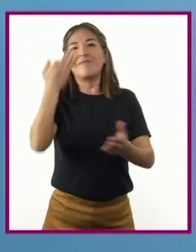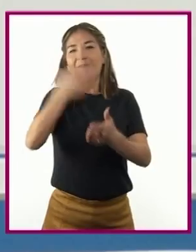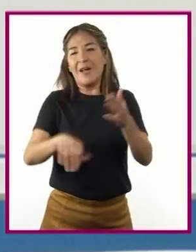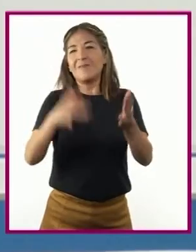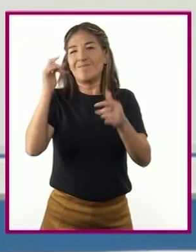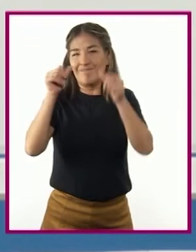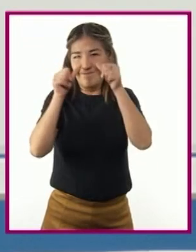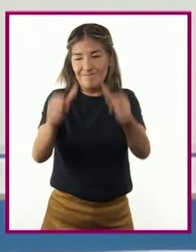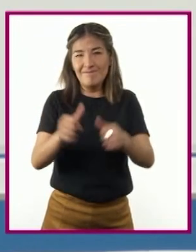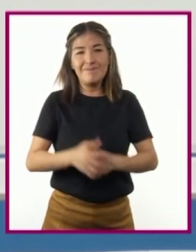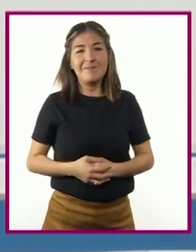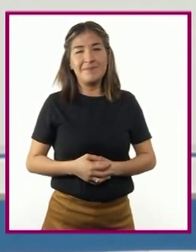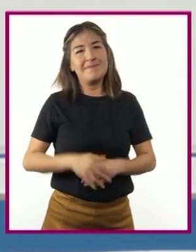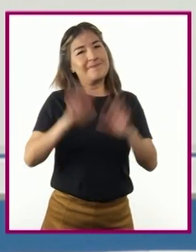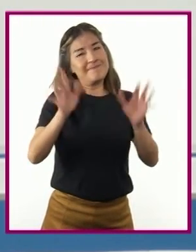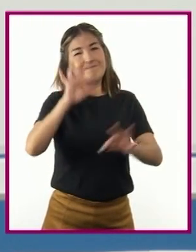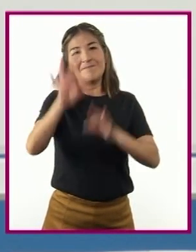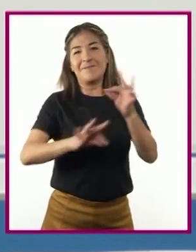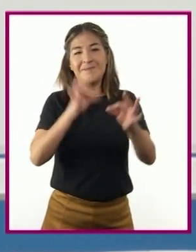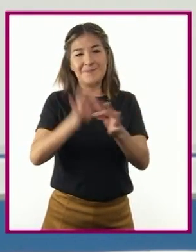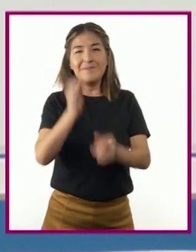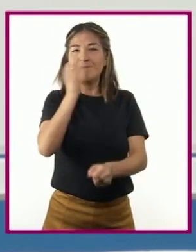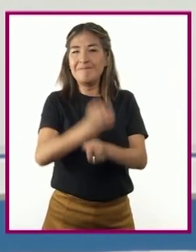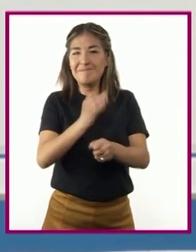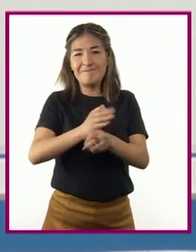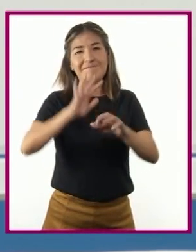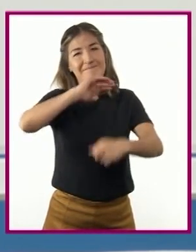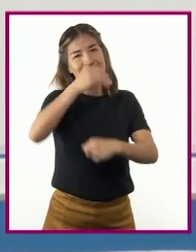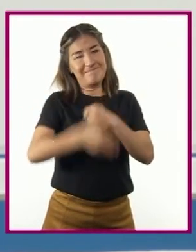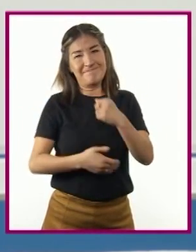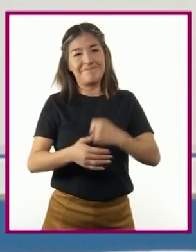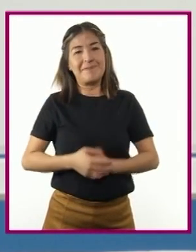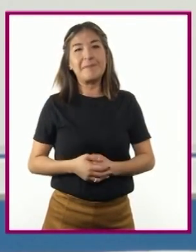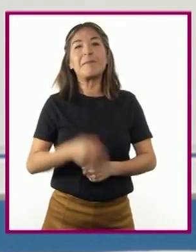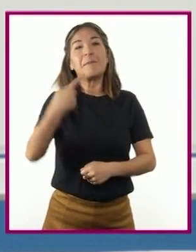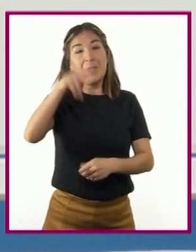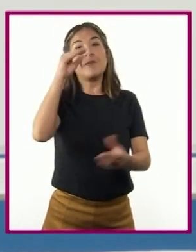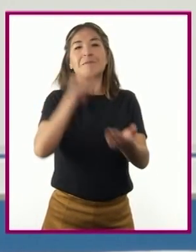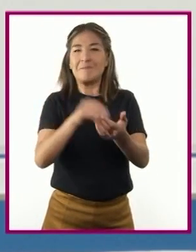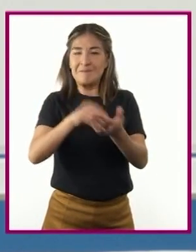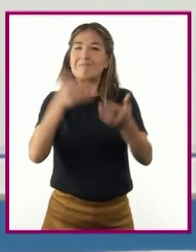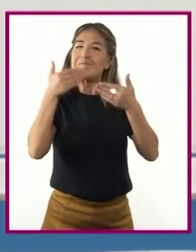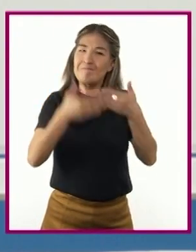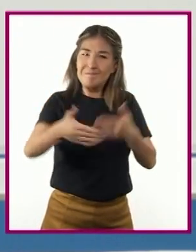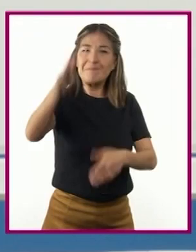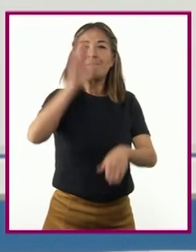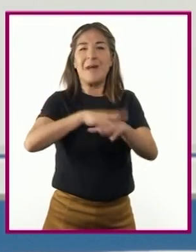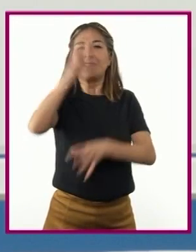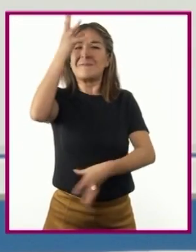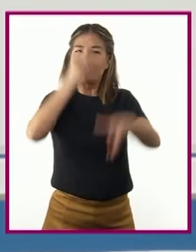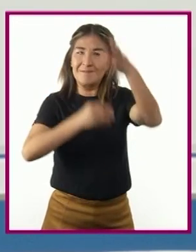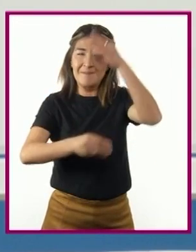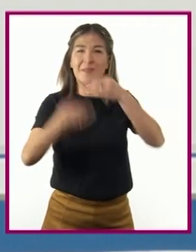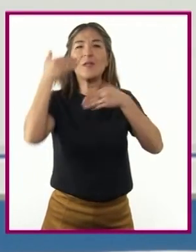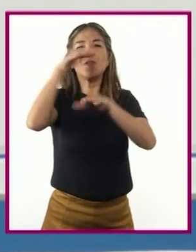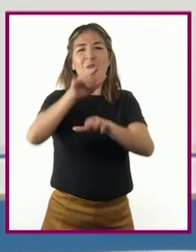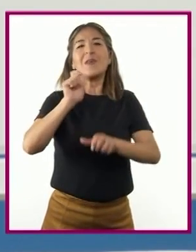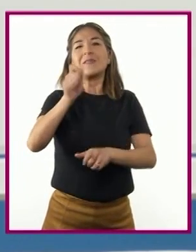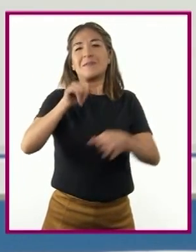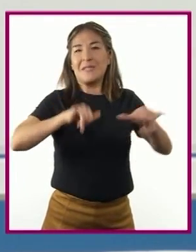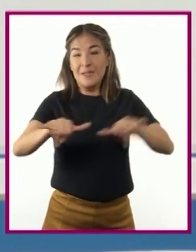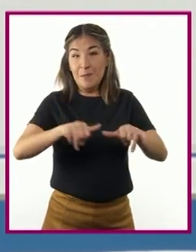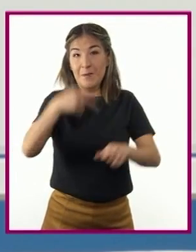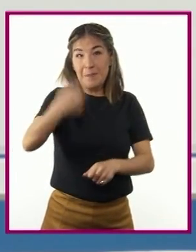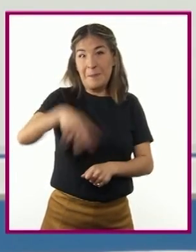desigualdad. Listo, por hoy hemos llegado al final, pero todavía nos queda mucho por aprender sobre la geografía